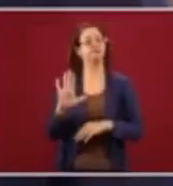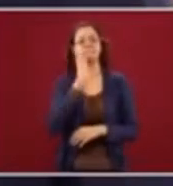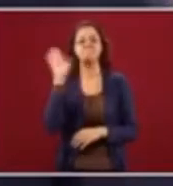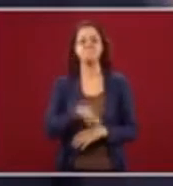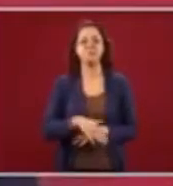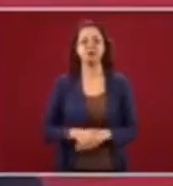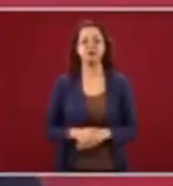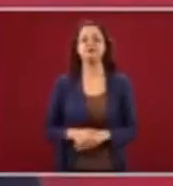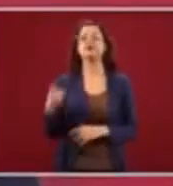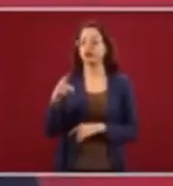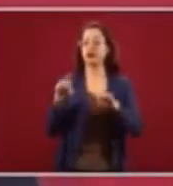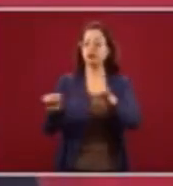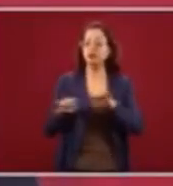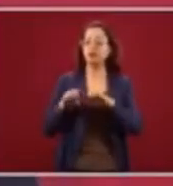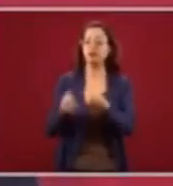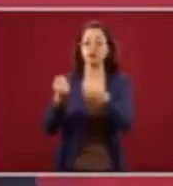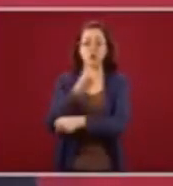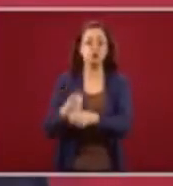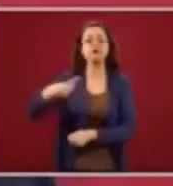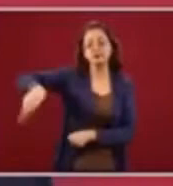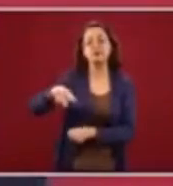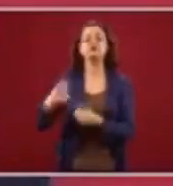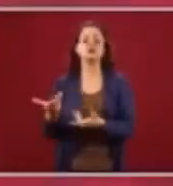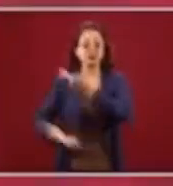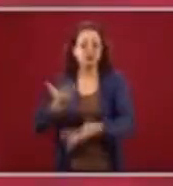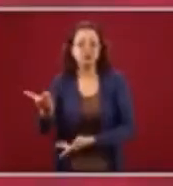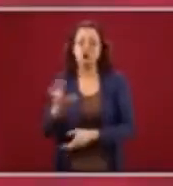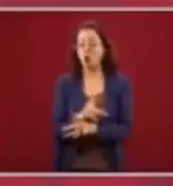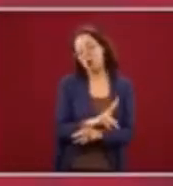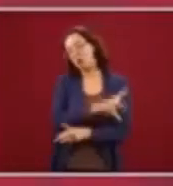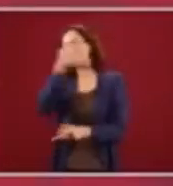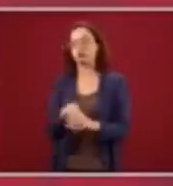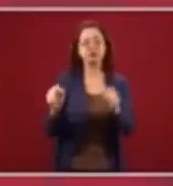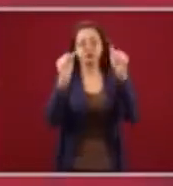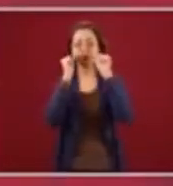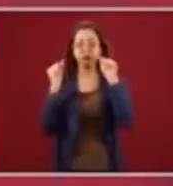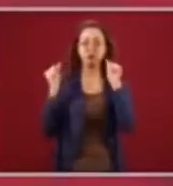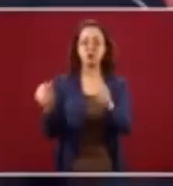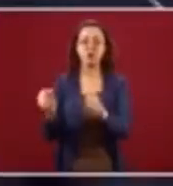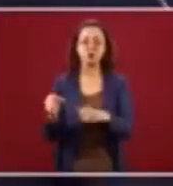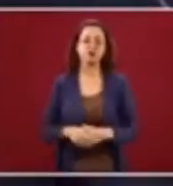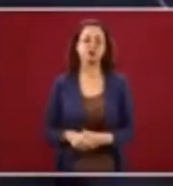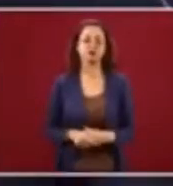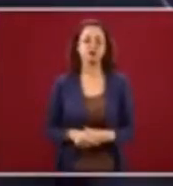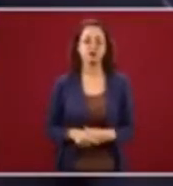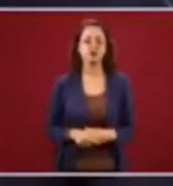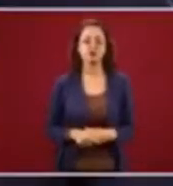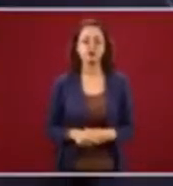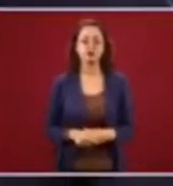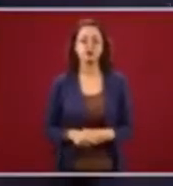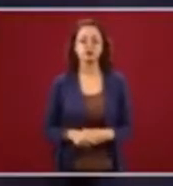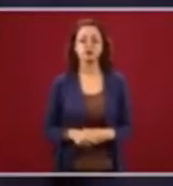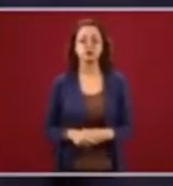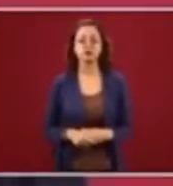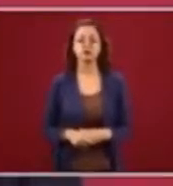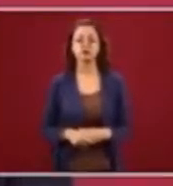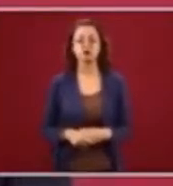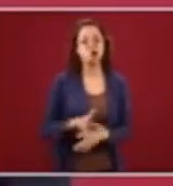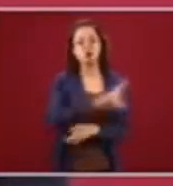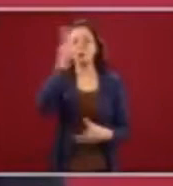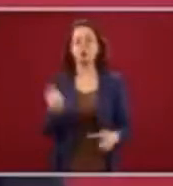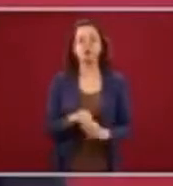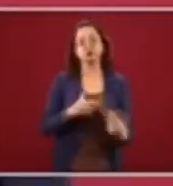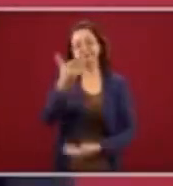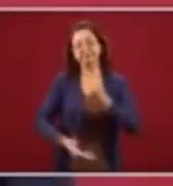Entonces, los va a recibir el gabinete de seguridad y se les va a dar toda la atención, se les va a respetar en